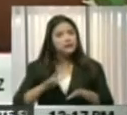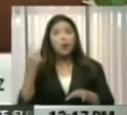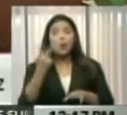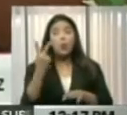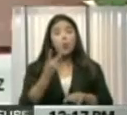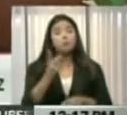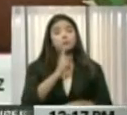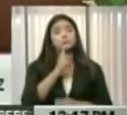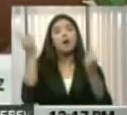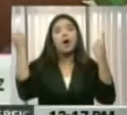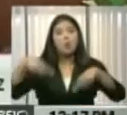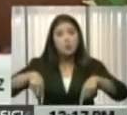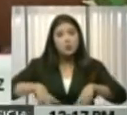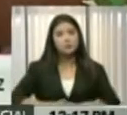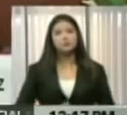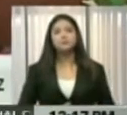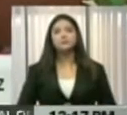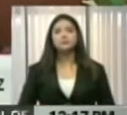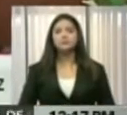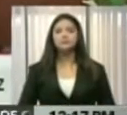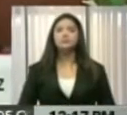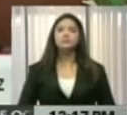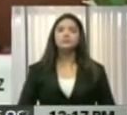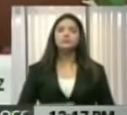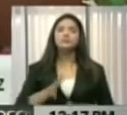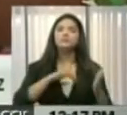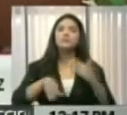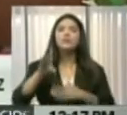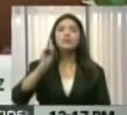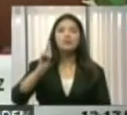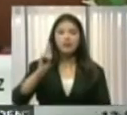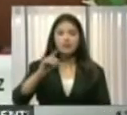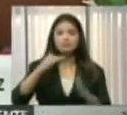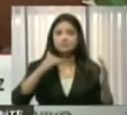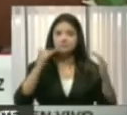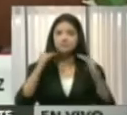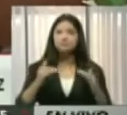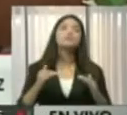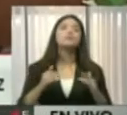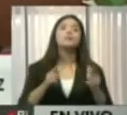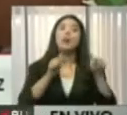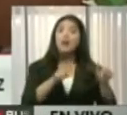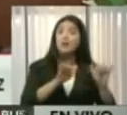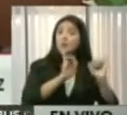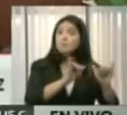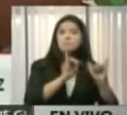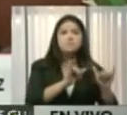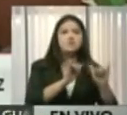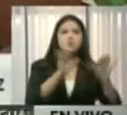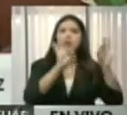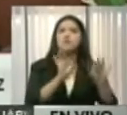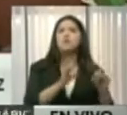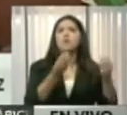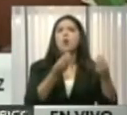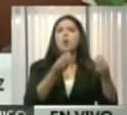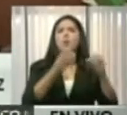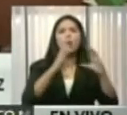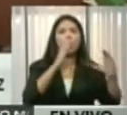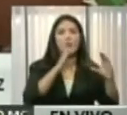conjunta se acuerden. D. La mesa tendrá sus propios instrumentos de